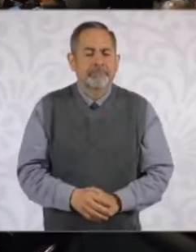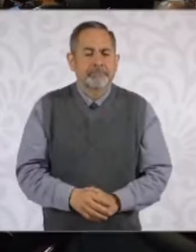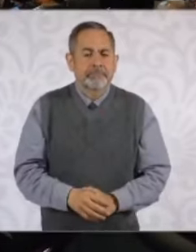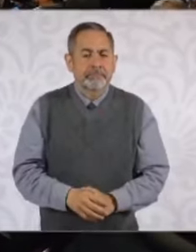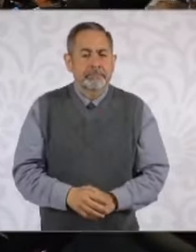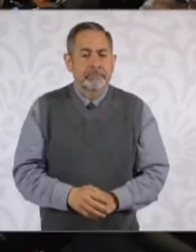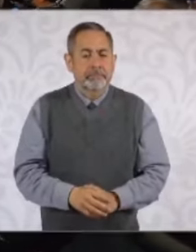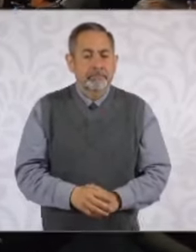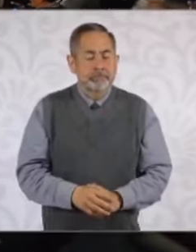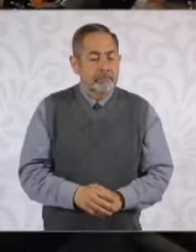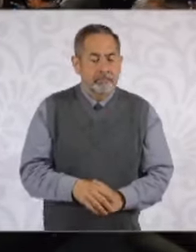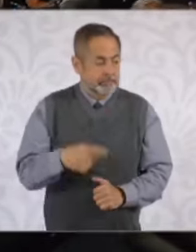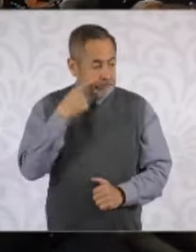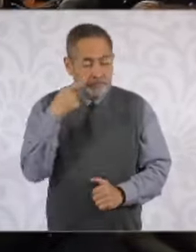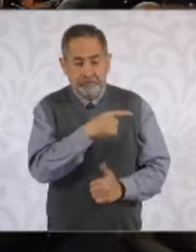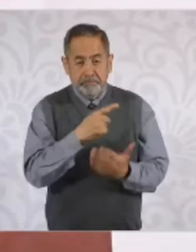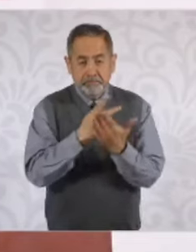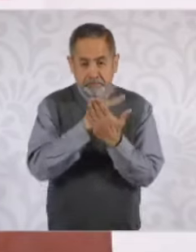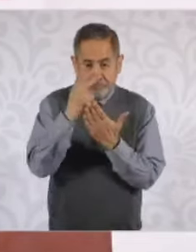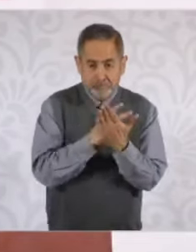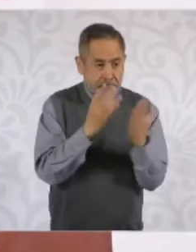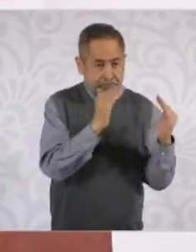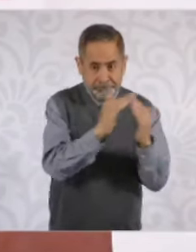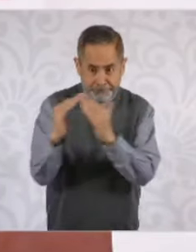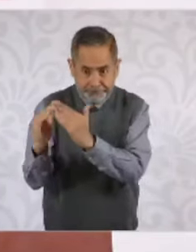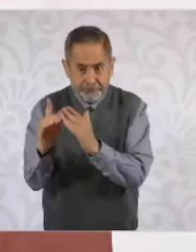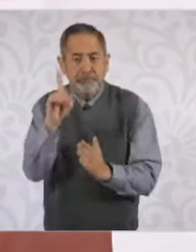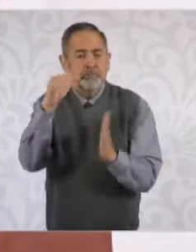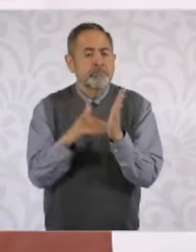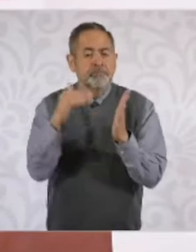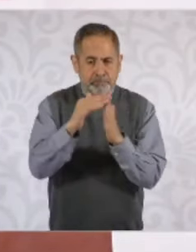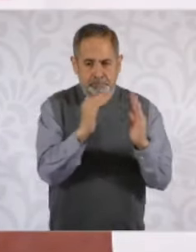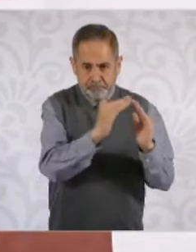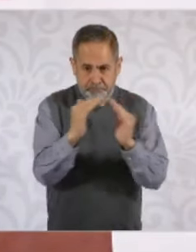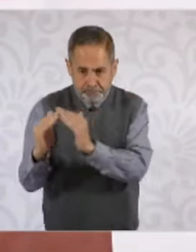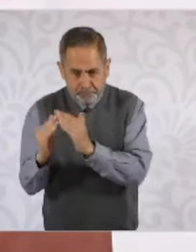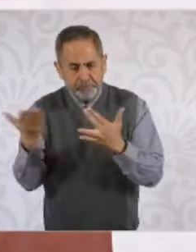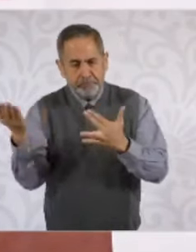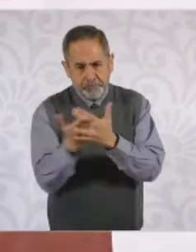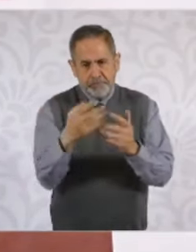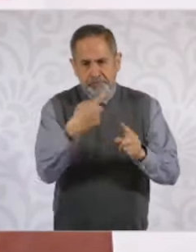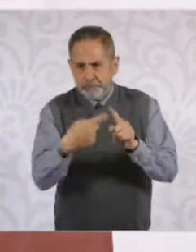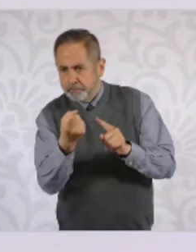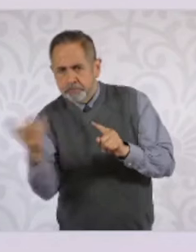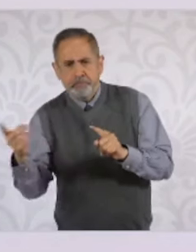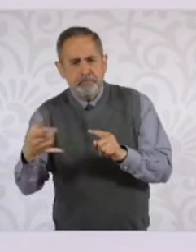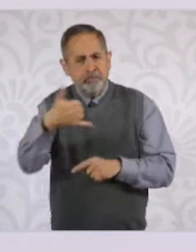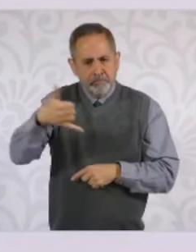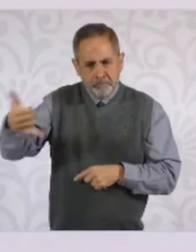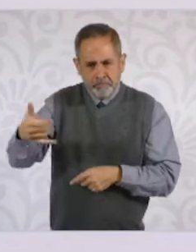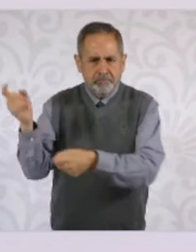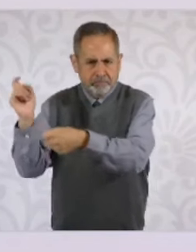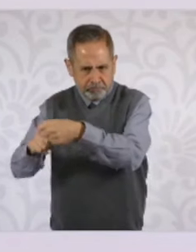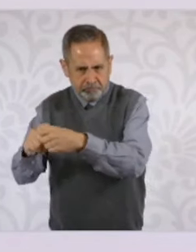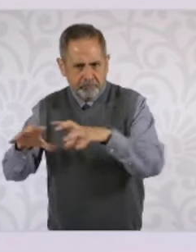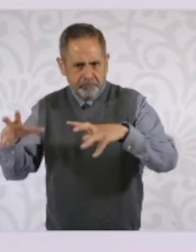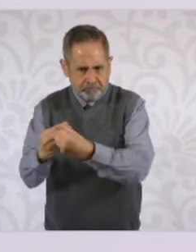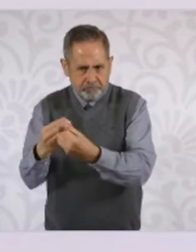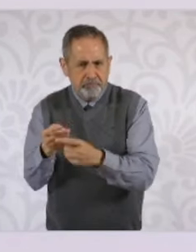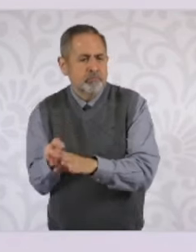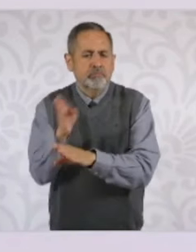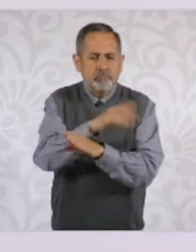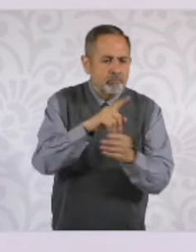El programa de vivienda, 1 millón de viviendas, una parte para quienes son afiliados Infonavit, otra parte de vivienda